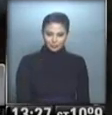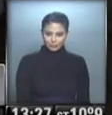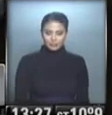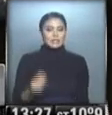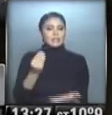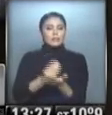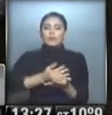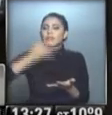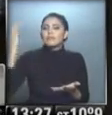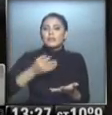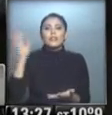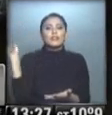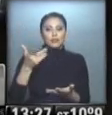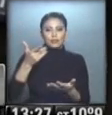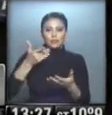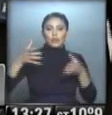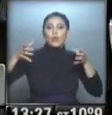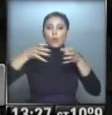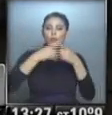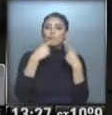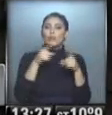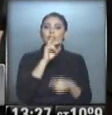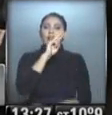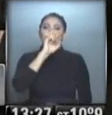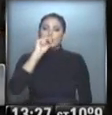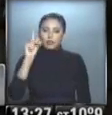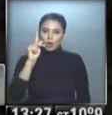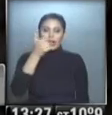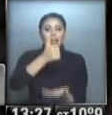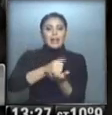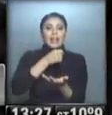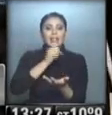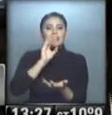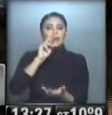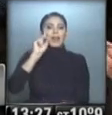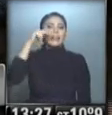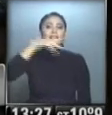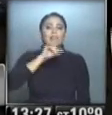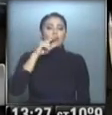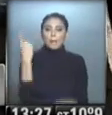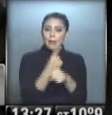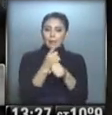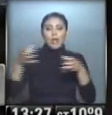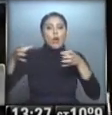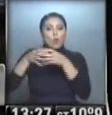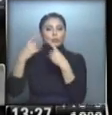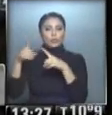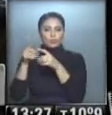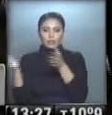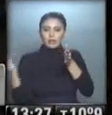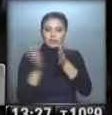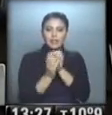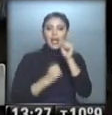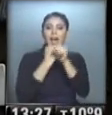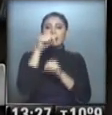símbolo absoluto de la gestión independiente en el rock nacional El Indio Solari llega por primera vez con sus fundamentalistas del aire acondicionado